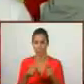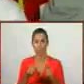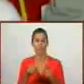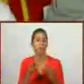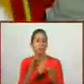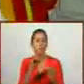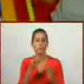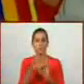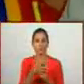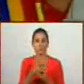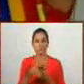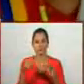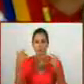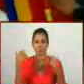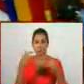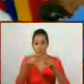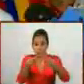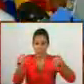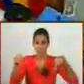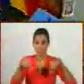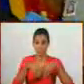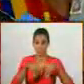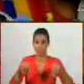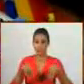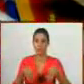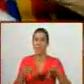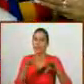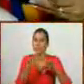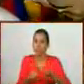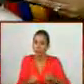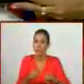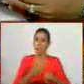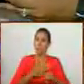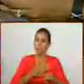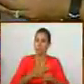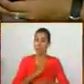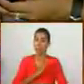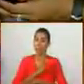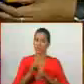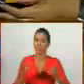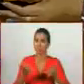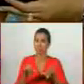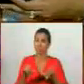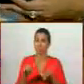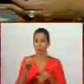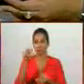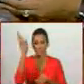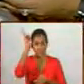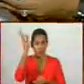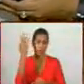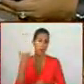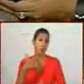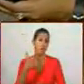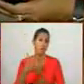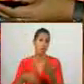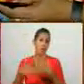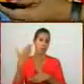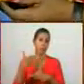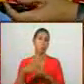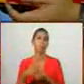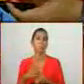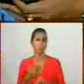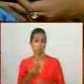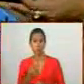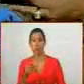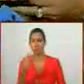la demarcación, que es la recuperación de nuestro territorio, el pueblo indígena, que nuestros ancestros estuvieron